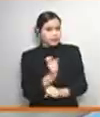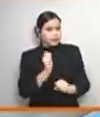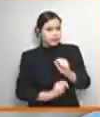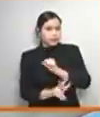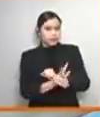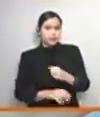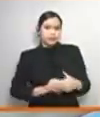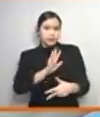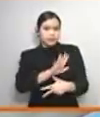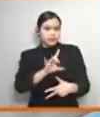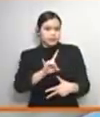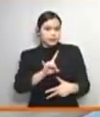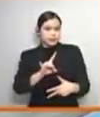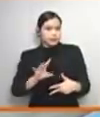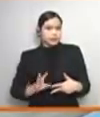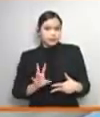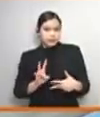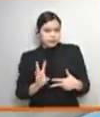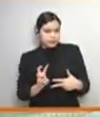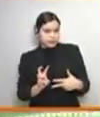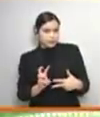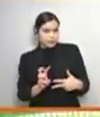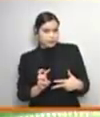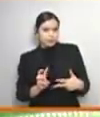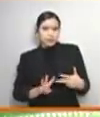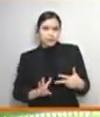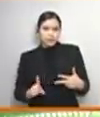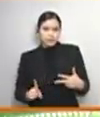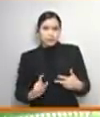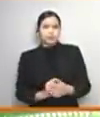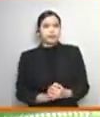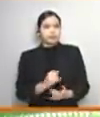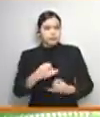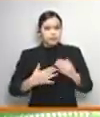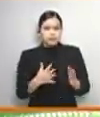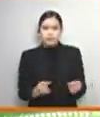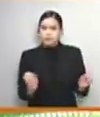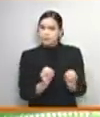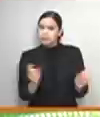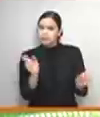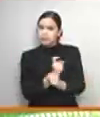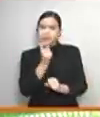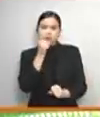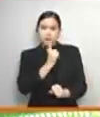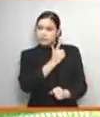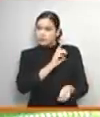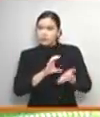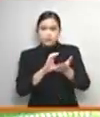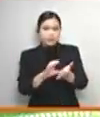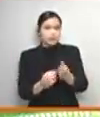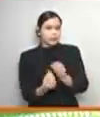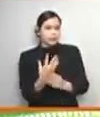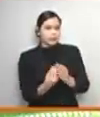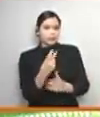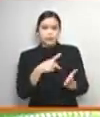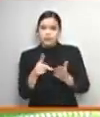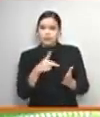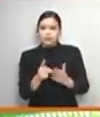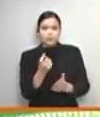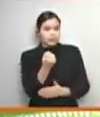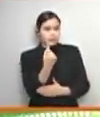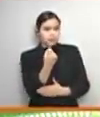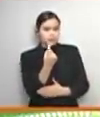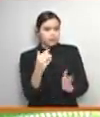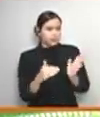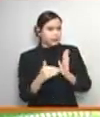el 58, el 16 y el 41. Joder, no hubo ganador para nuestro Loto Super Premio y su nuevo monto está en 11 millones